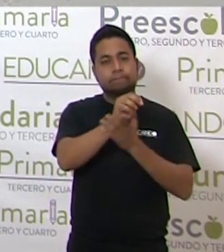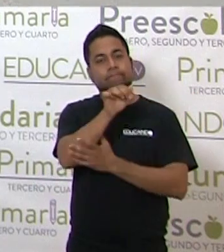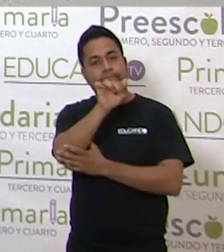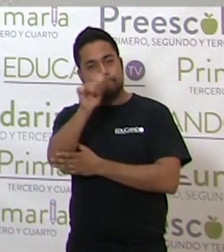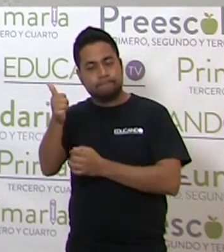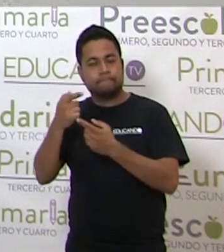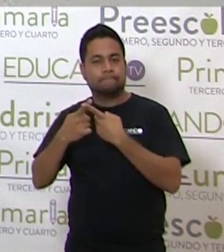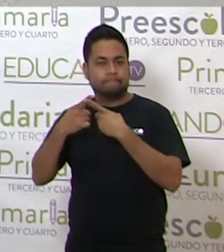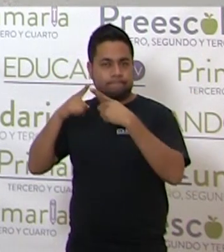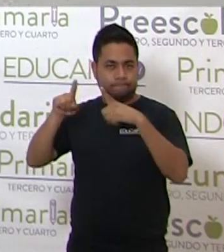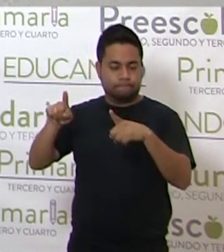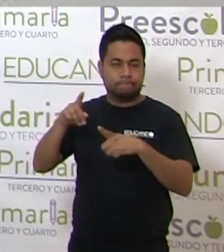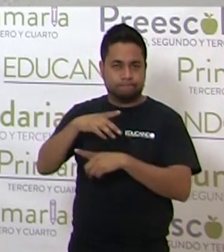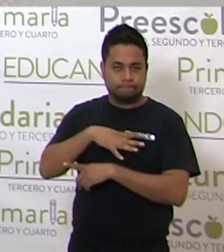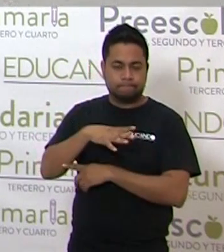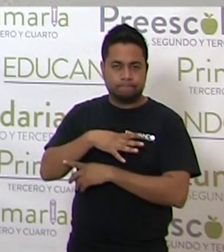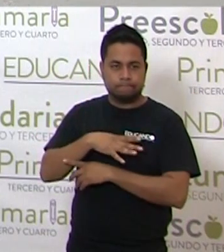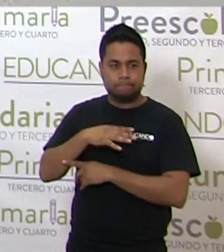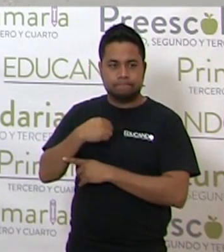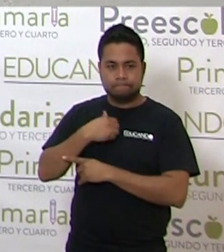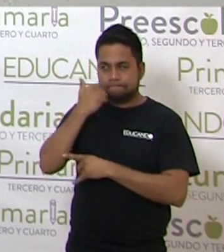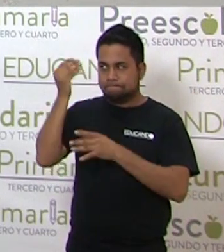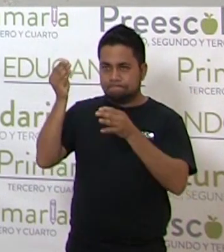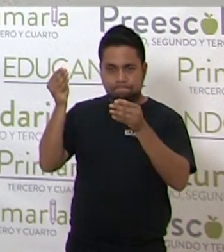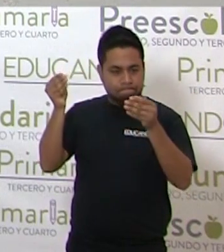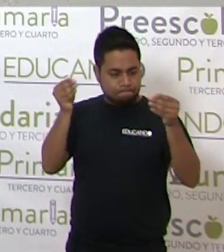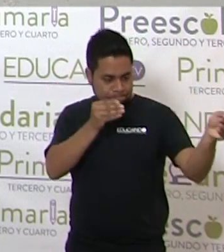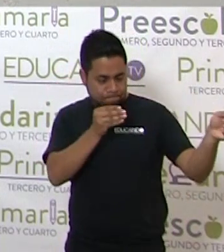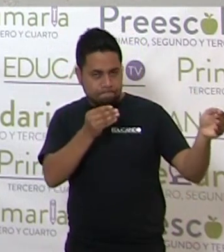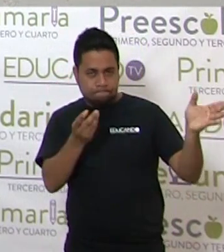otro, que lo quiero poner de este lado.